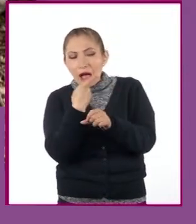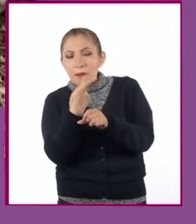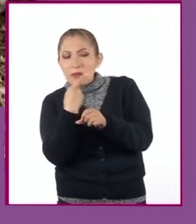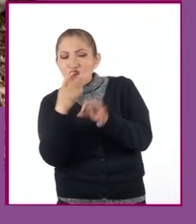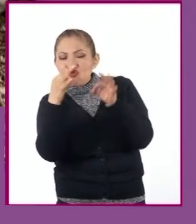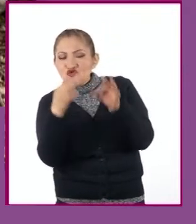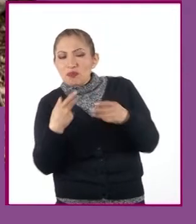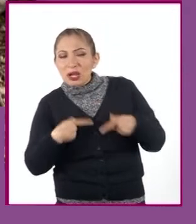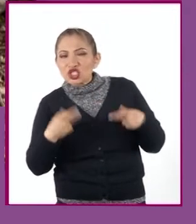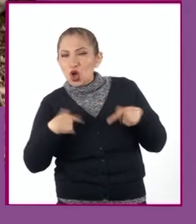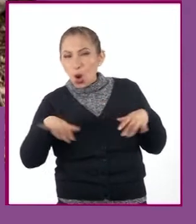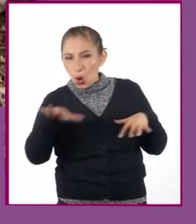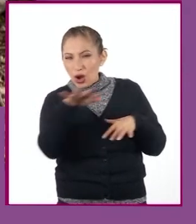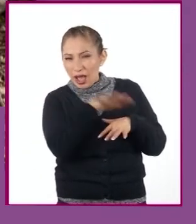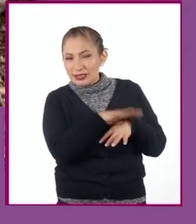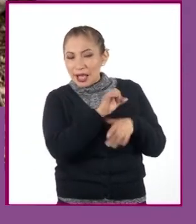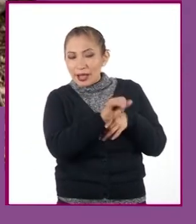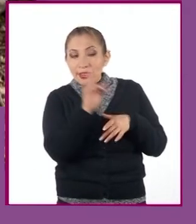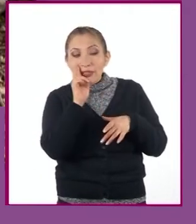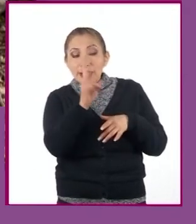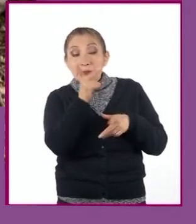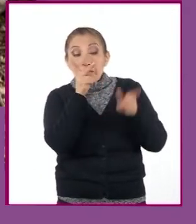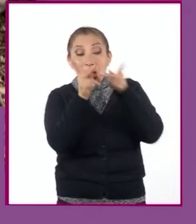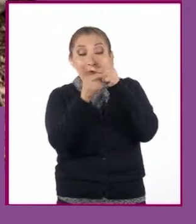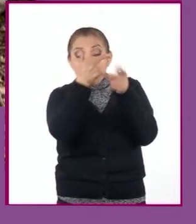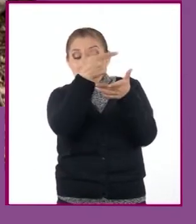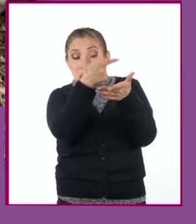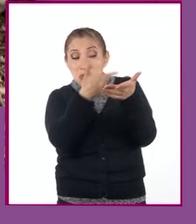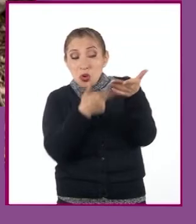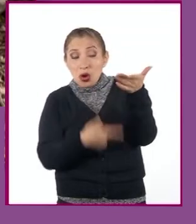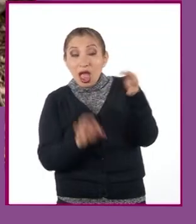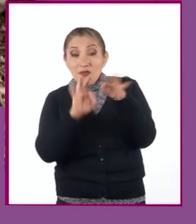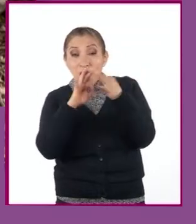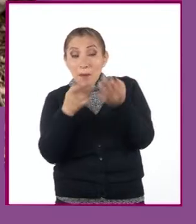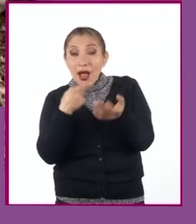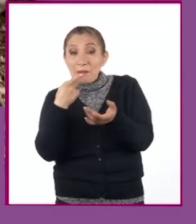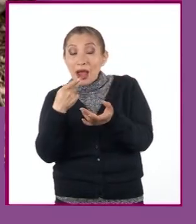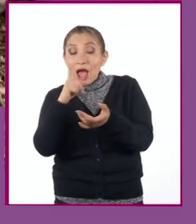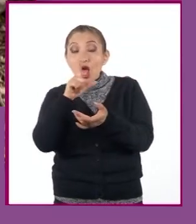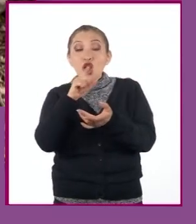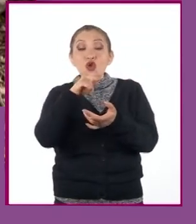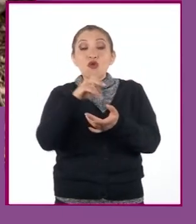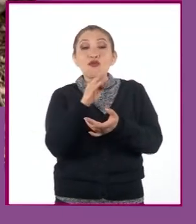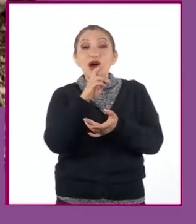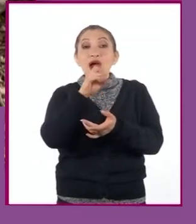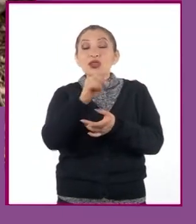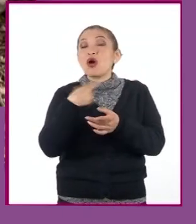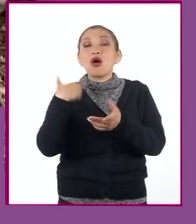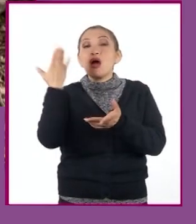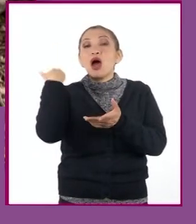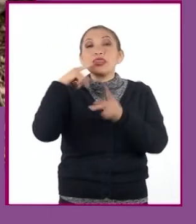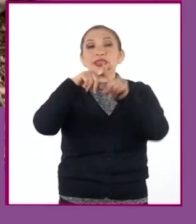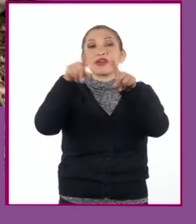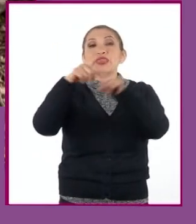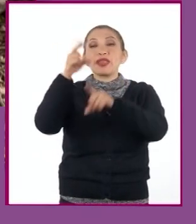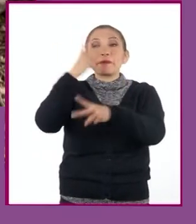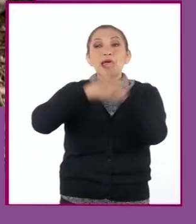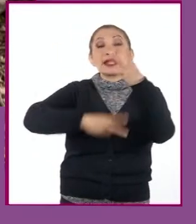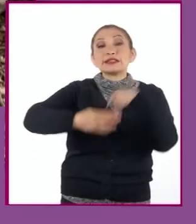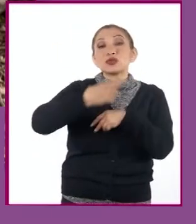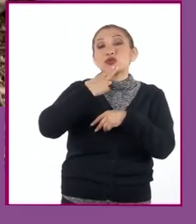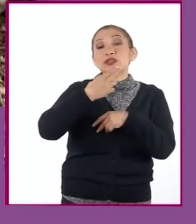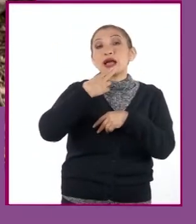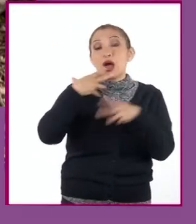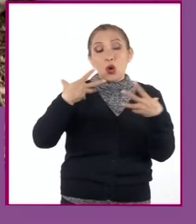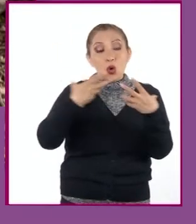popular argentino, señala que el repertorio de palabras y expresiones del lunfardo tienen un origen diverso y se